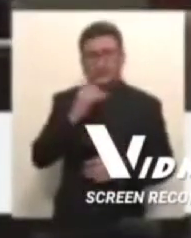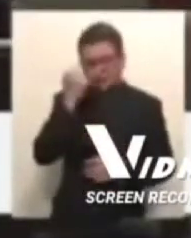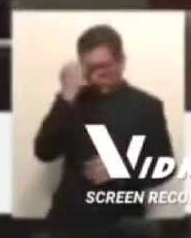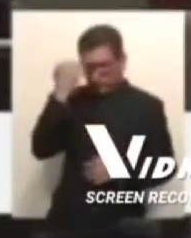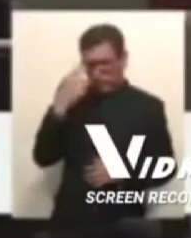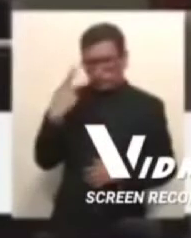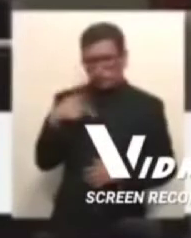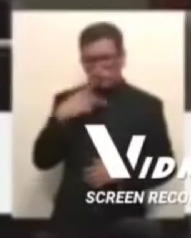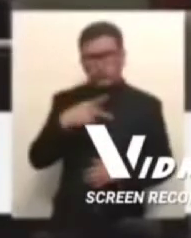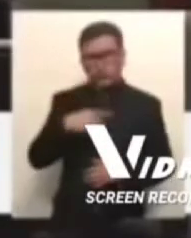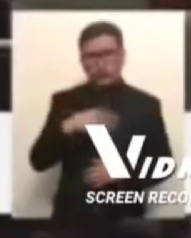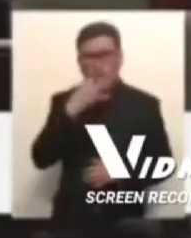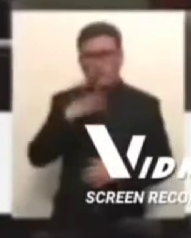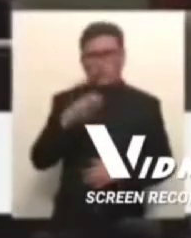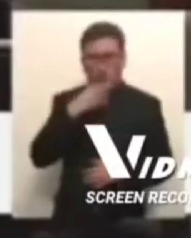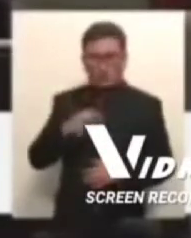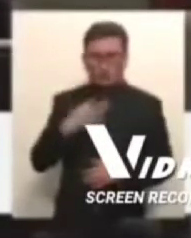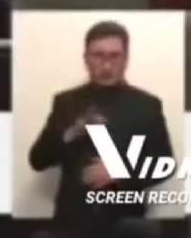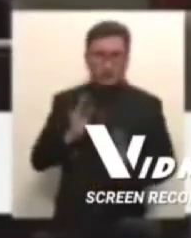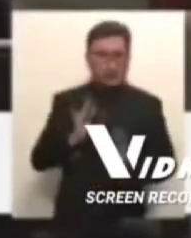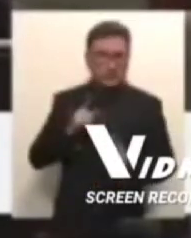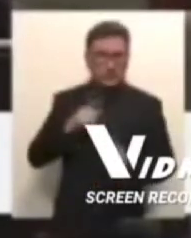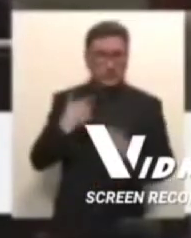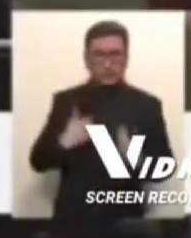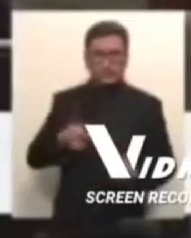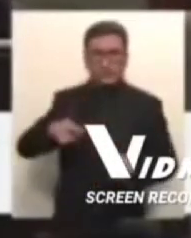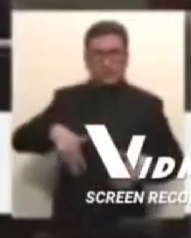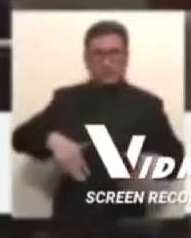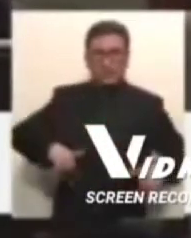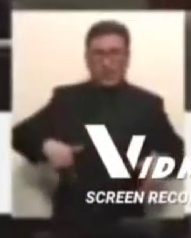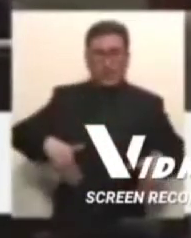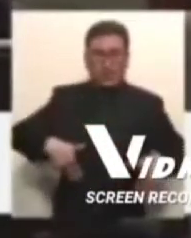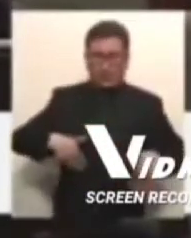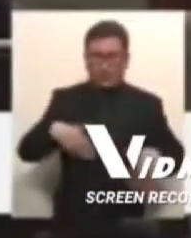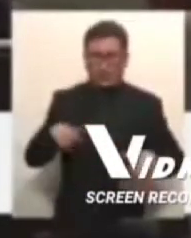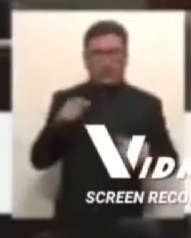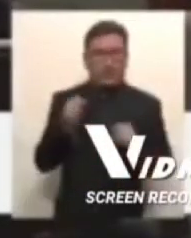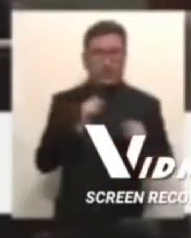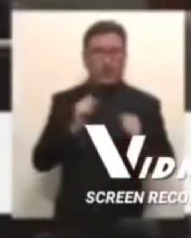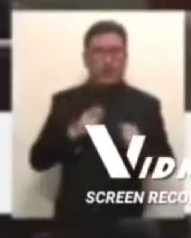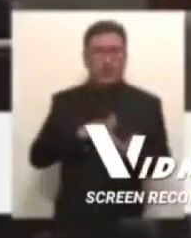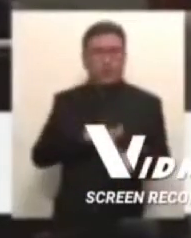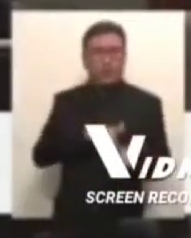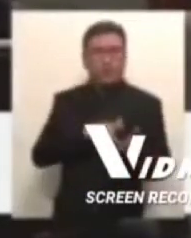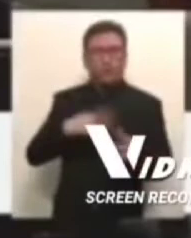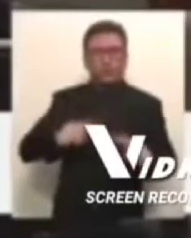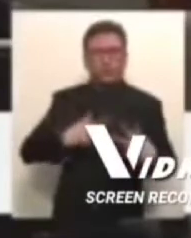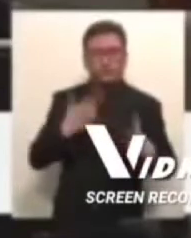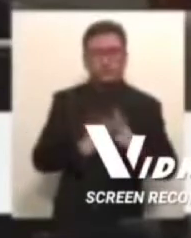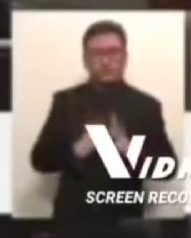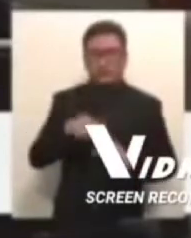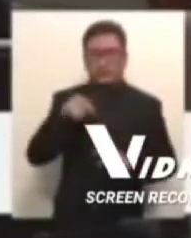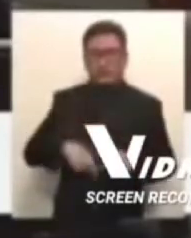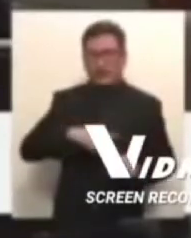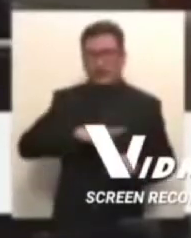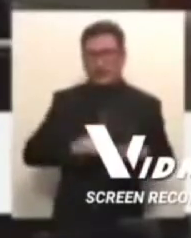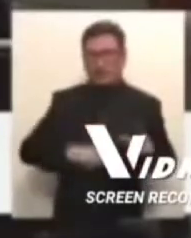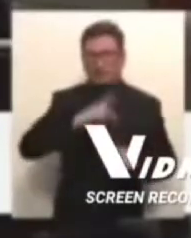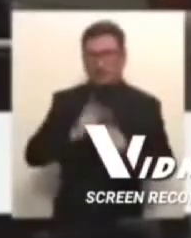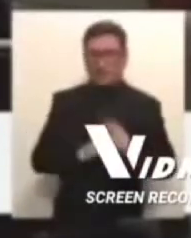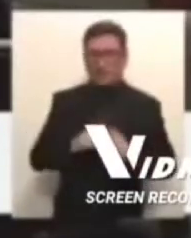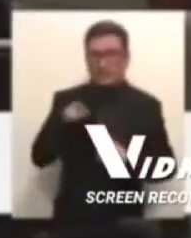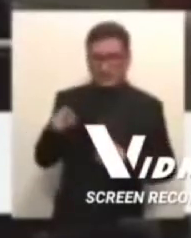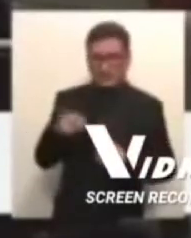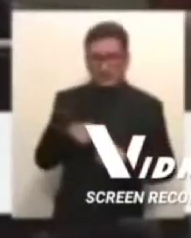y que malinterpreta como obscena. Es un cobarde y un porrista de asesinos. Y este país